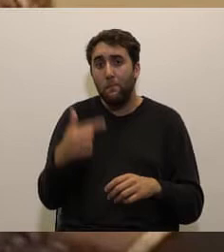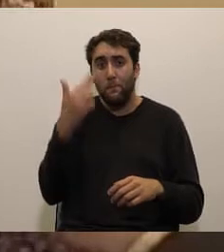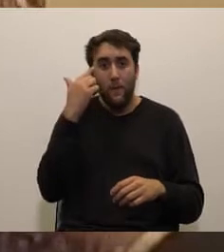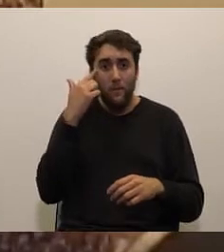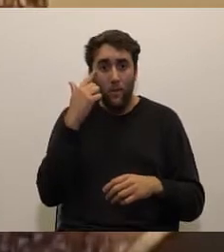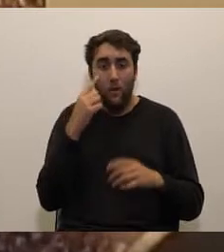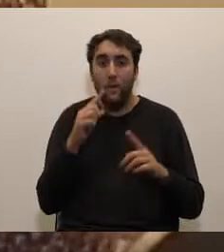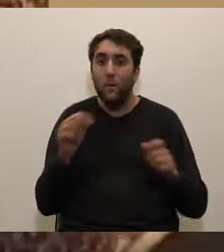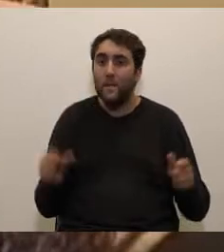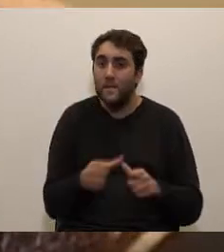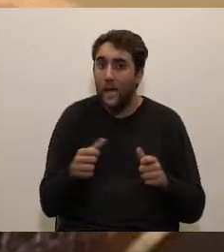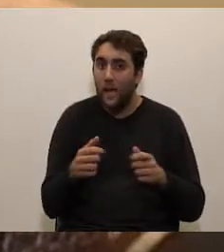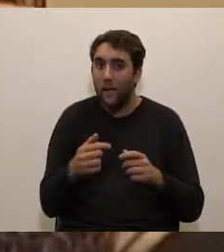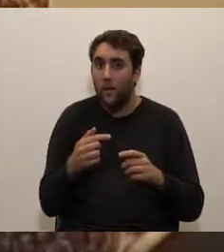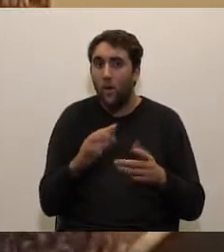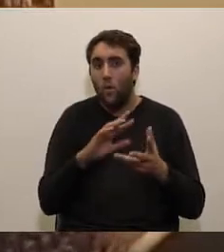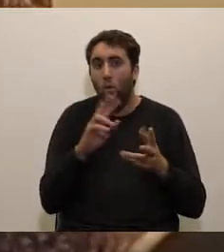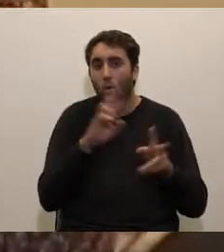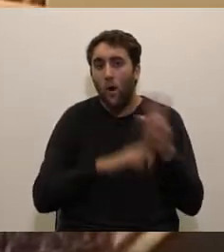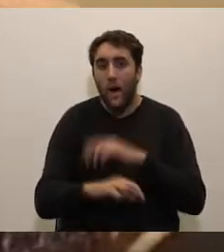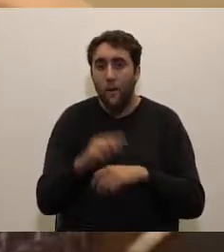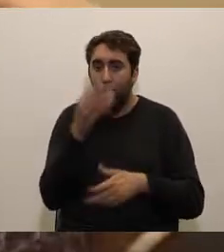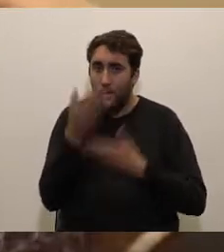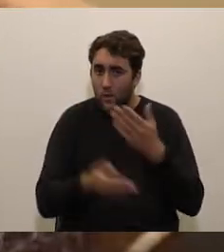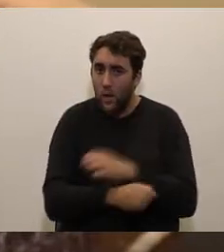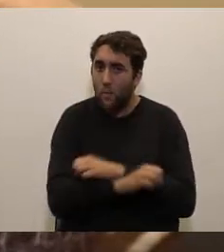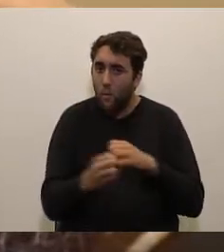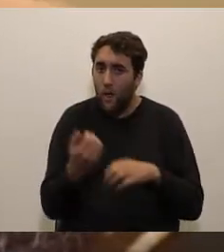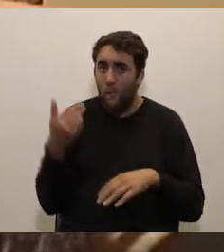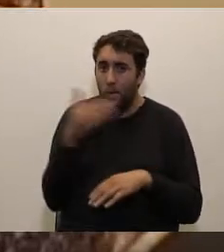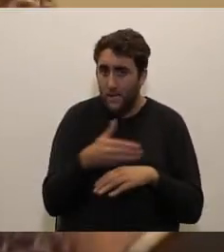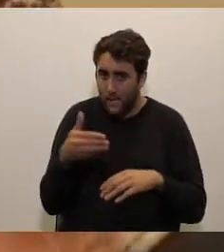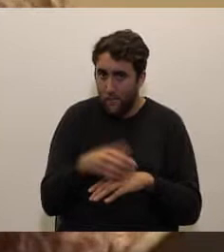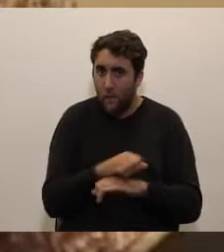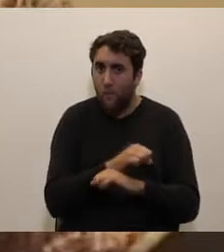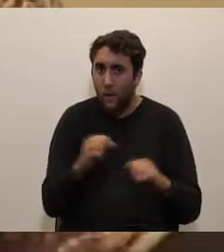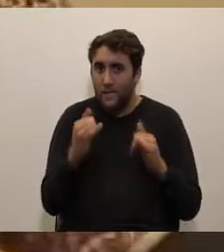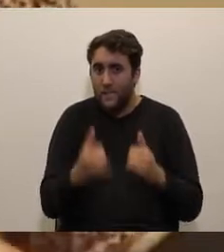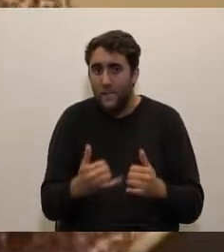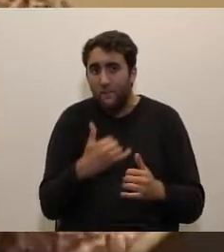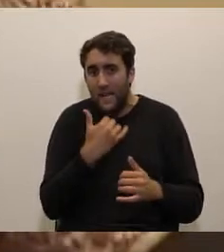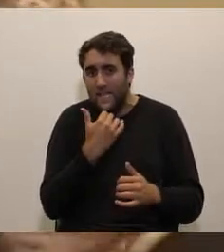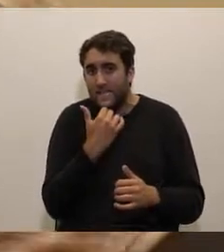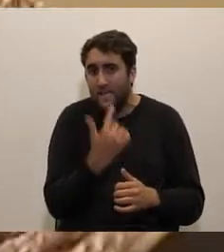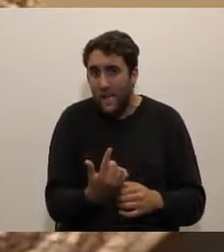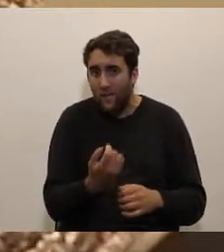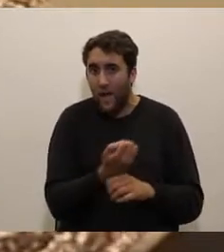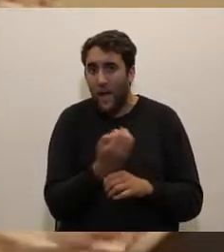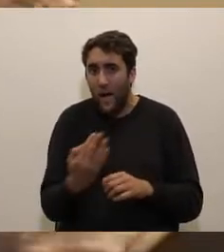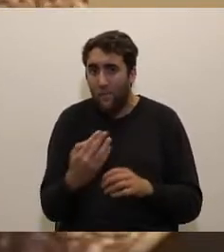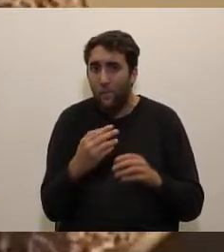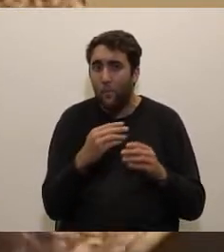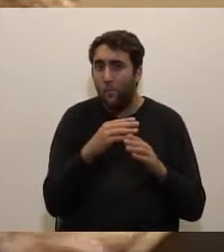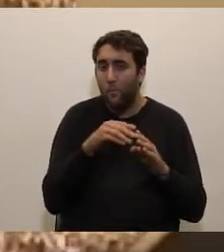es democratizarlas, es hacerlas, democratizarlas en el sentido de que sirvan a